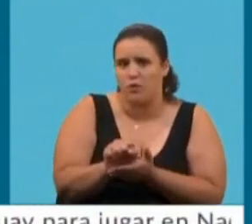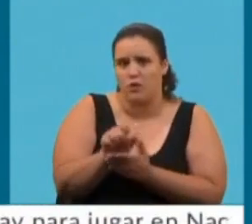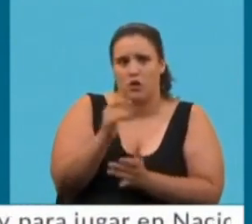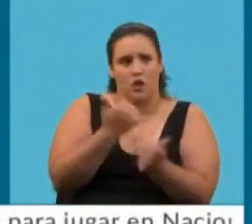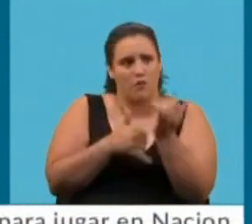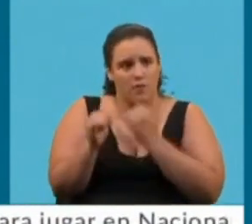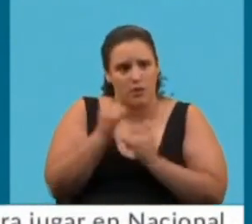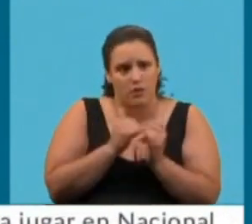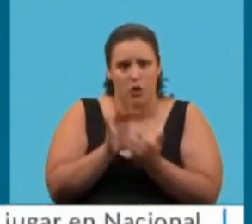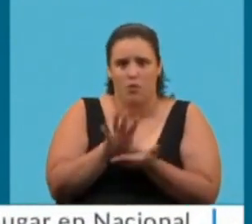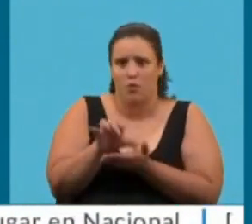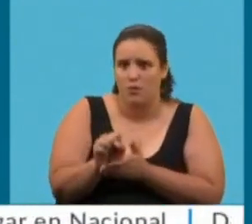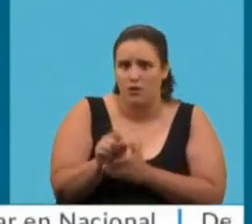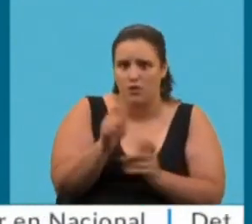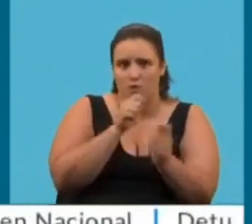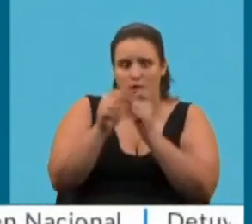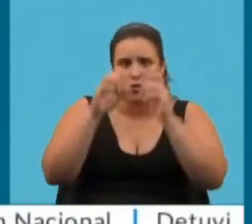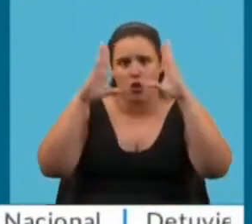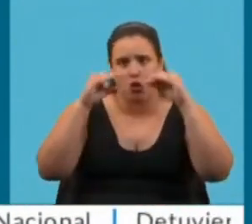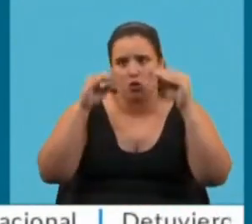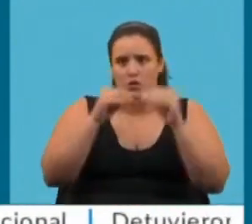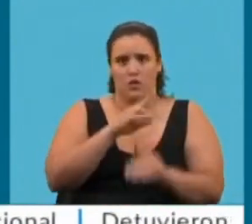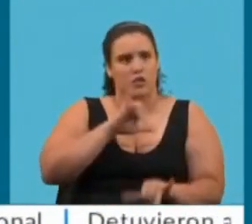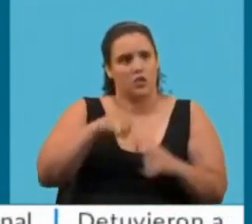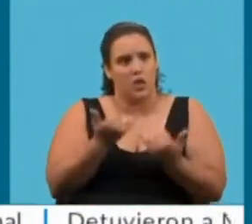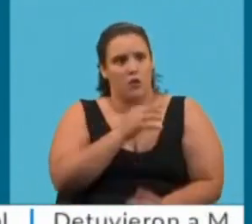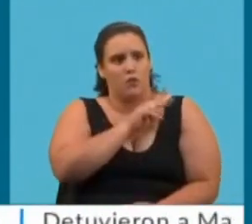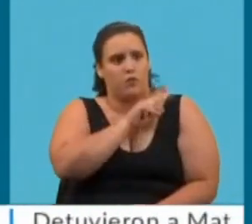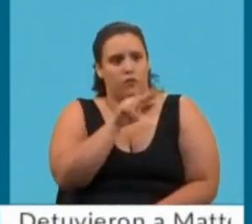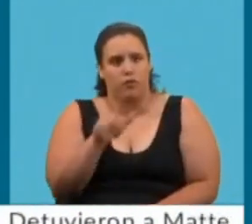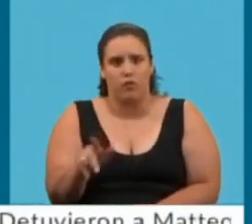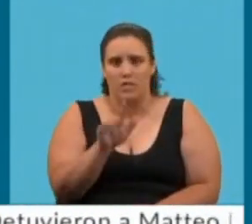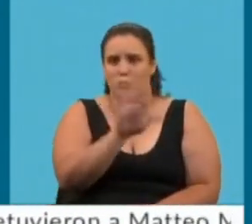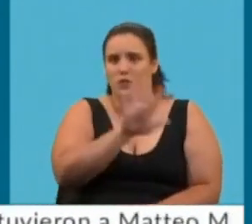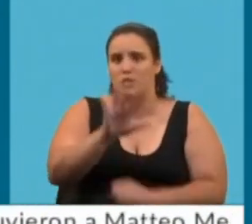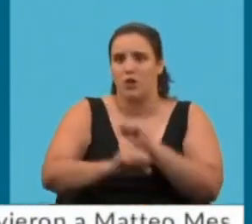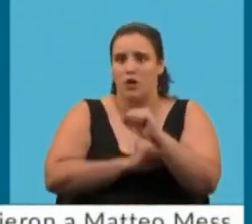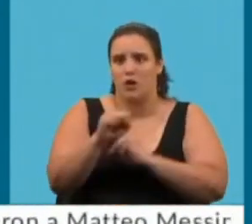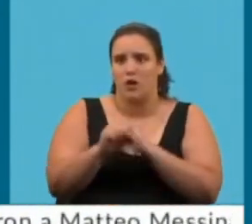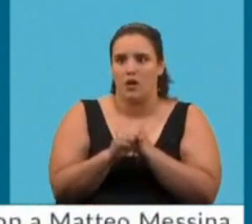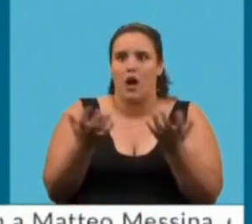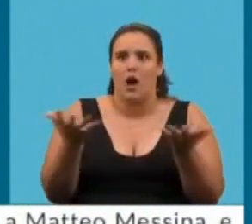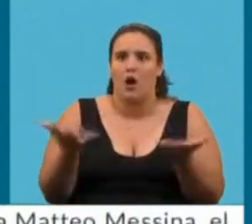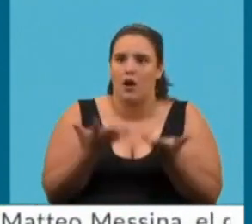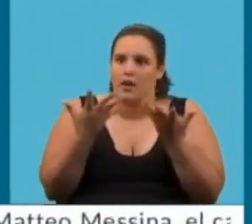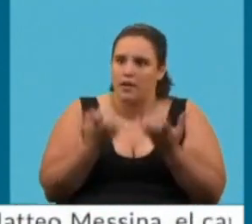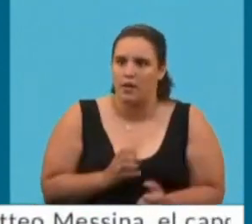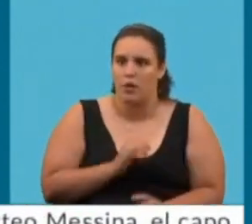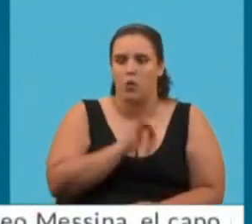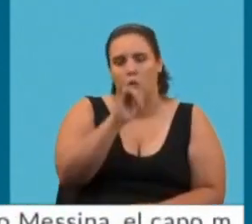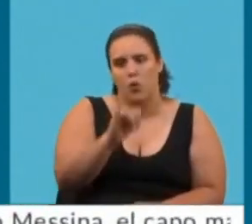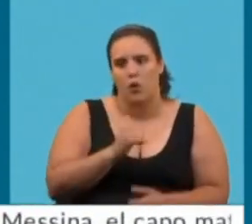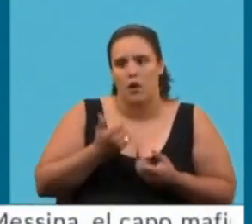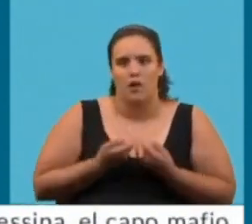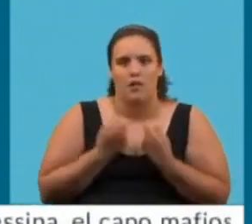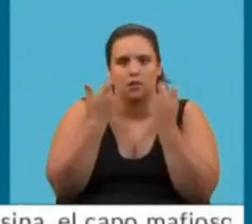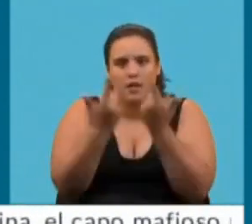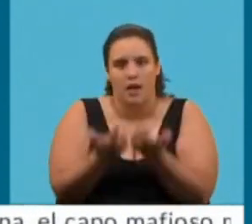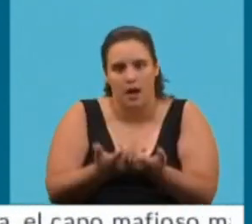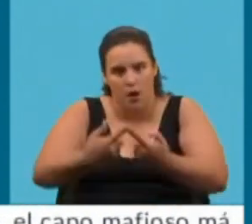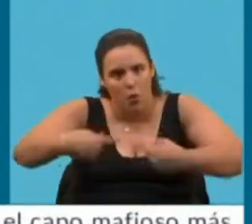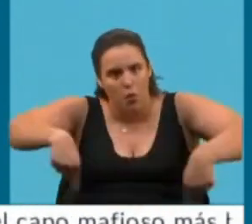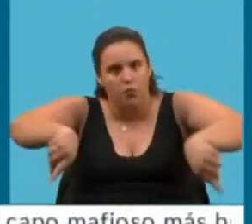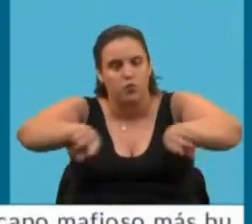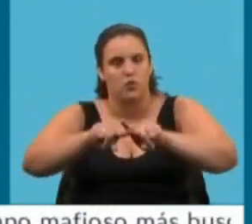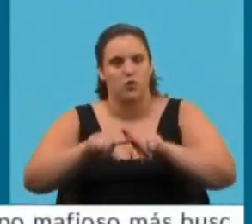información, un compromiso que Telenoche mantiene desde hace casi 55 años. Por eso lo que queremos es trasladarles a